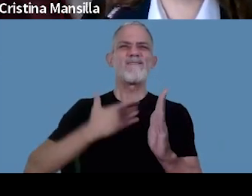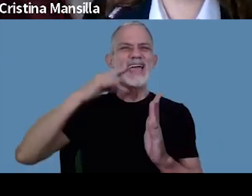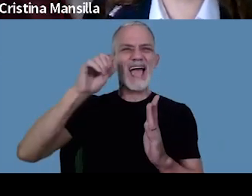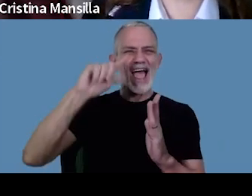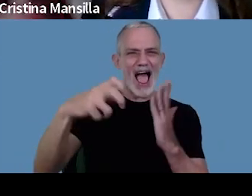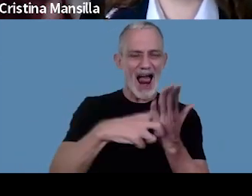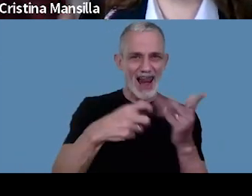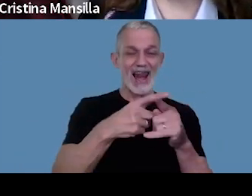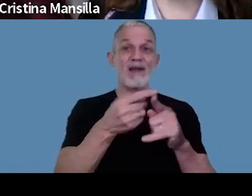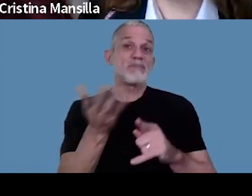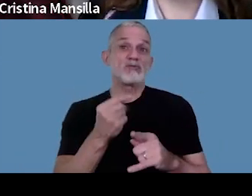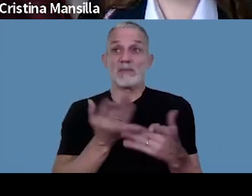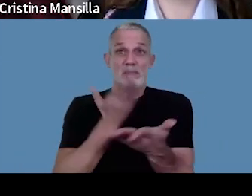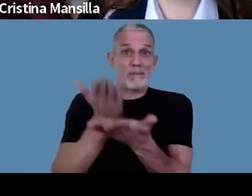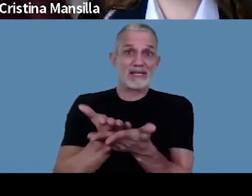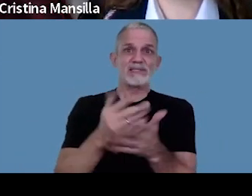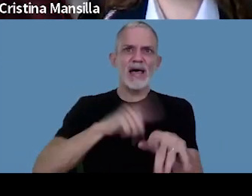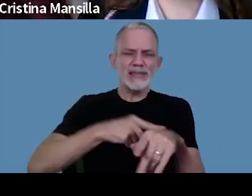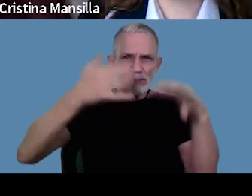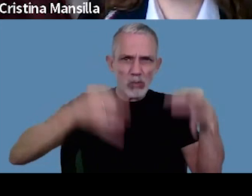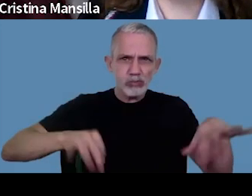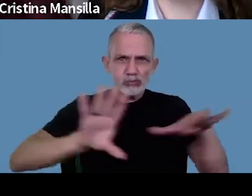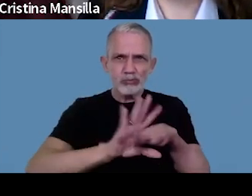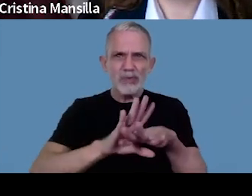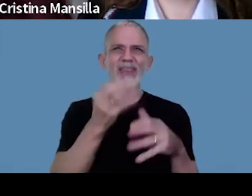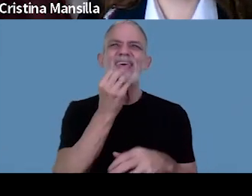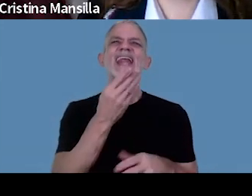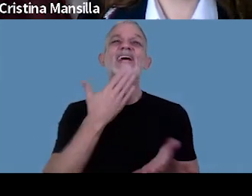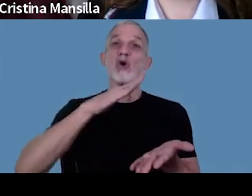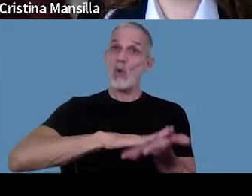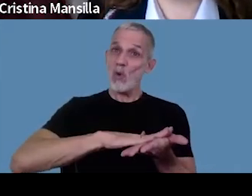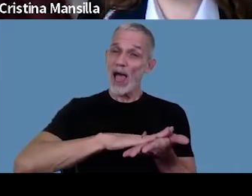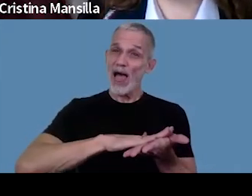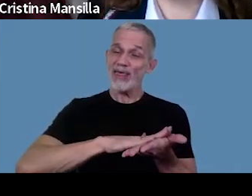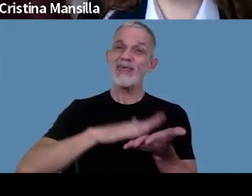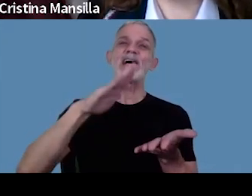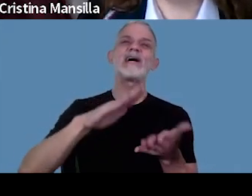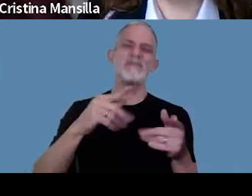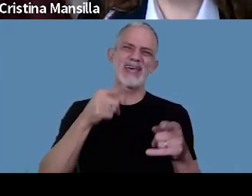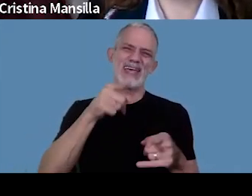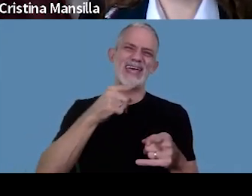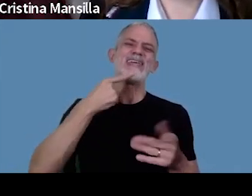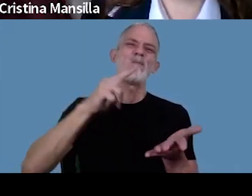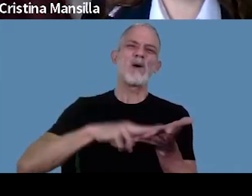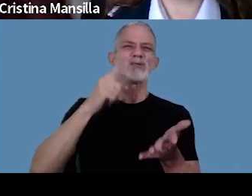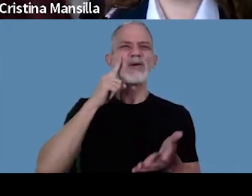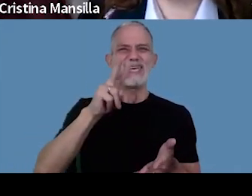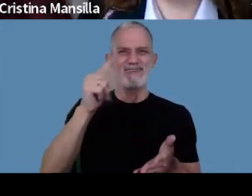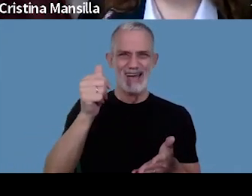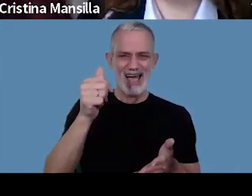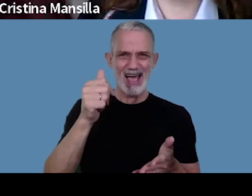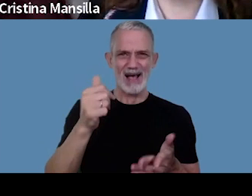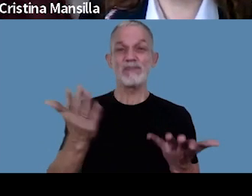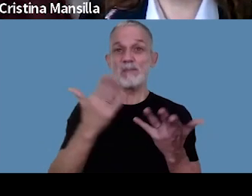sido presentada en tiempo y forma la declaración jurada del impuesto al valor agregado por